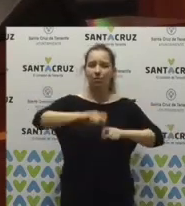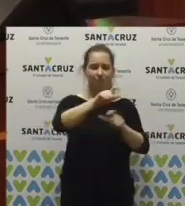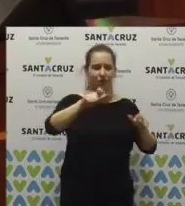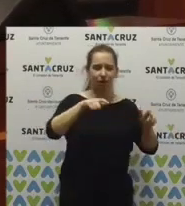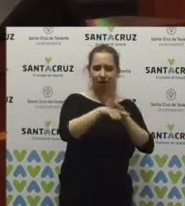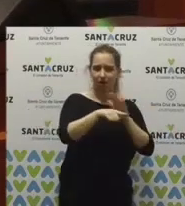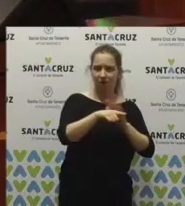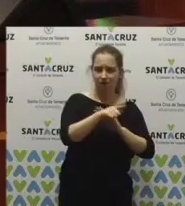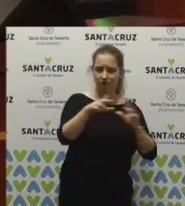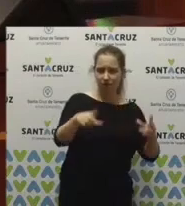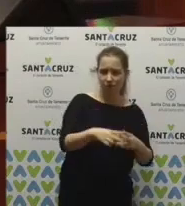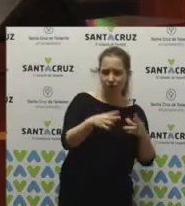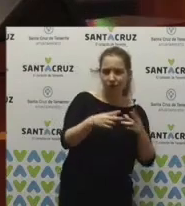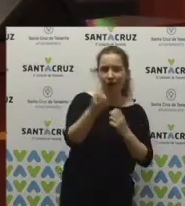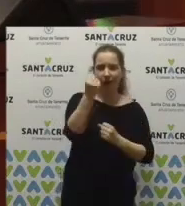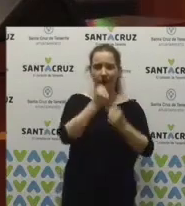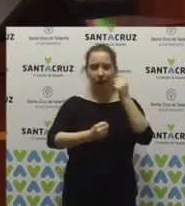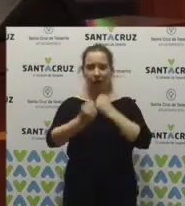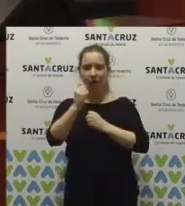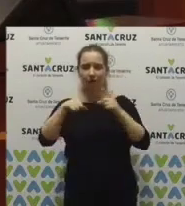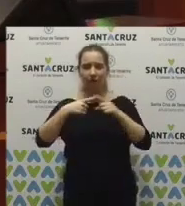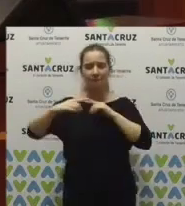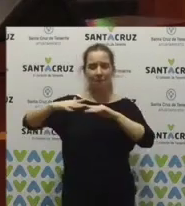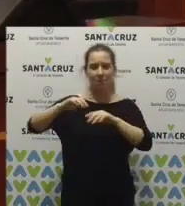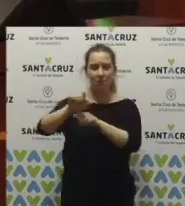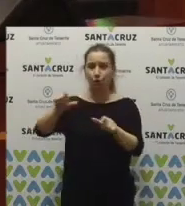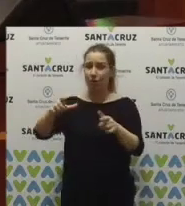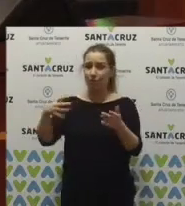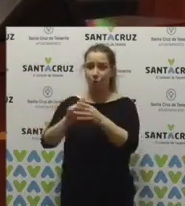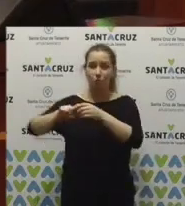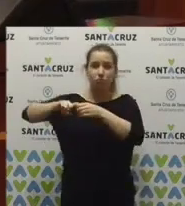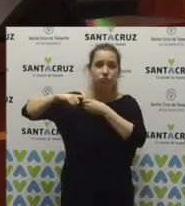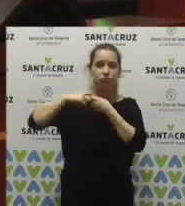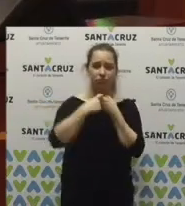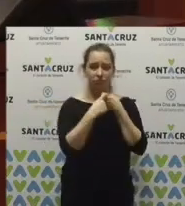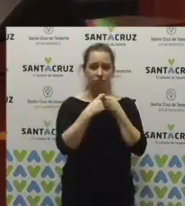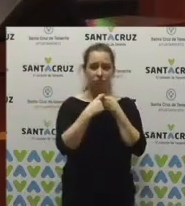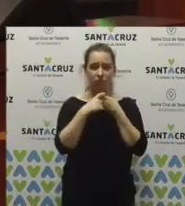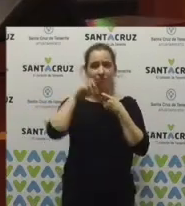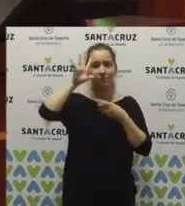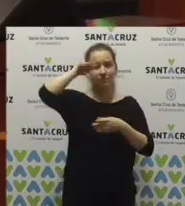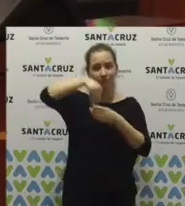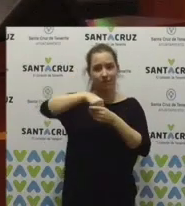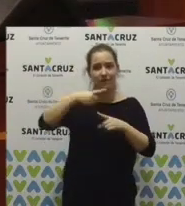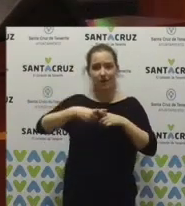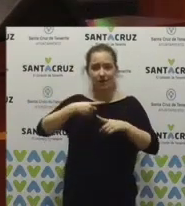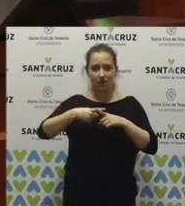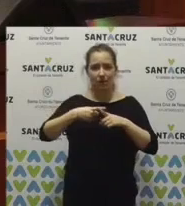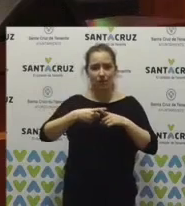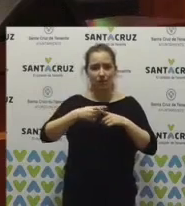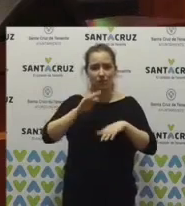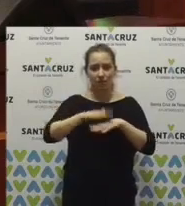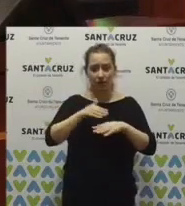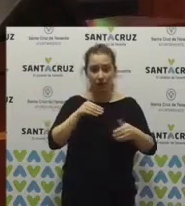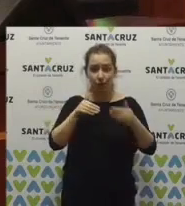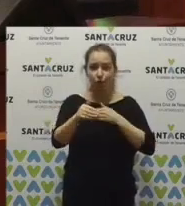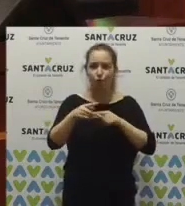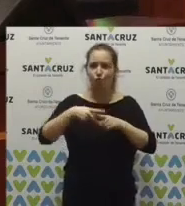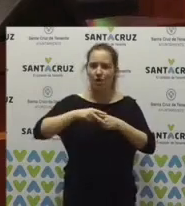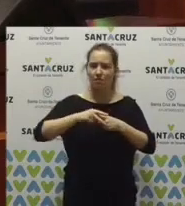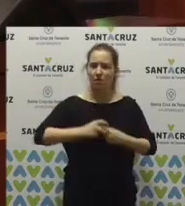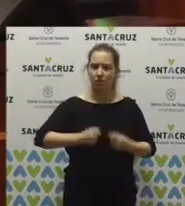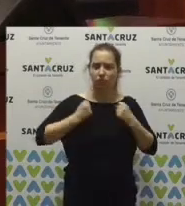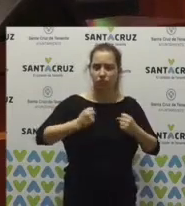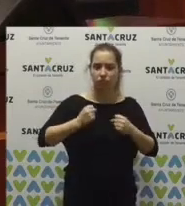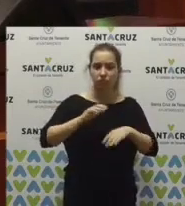a los agentes económicos al movimiento ciudadano en santa cruz de tal manera que tengamos realmente una herramienta muy potente para